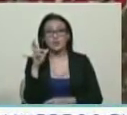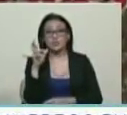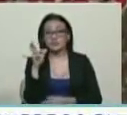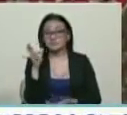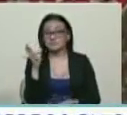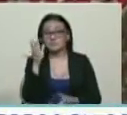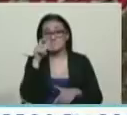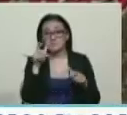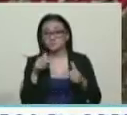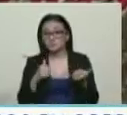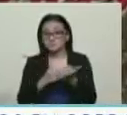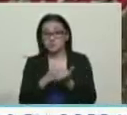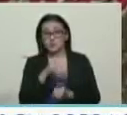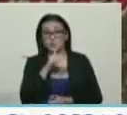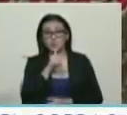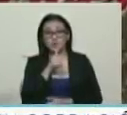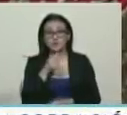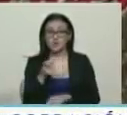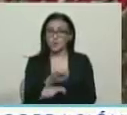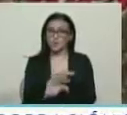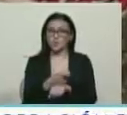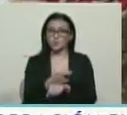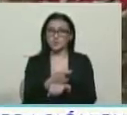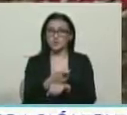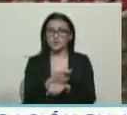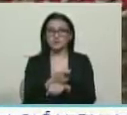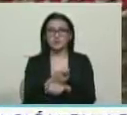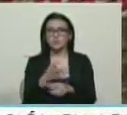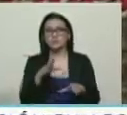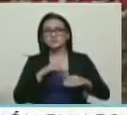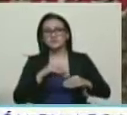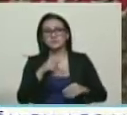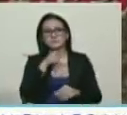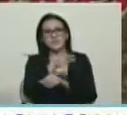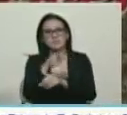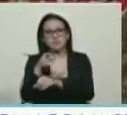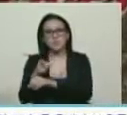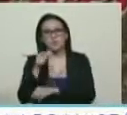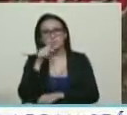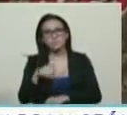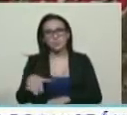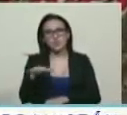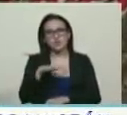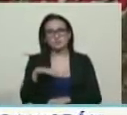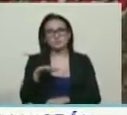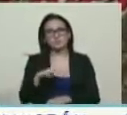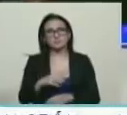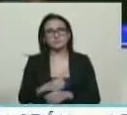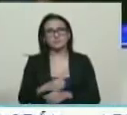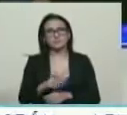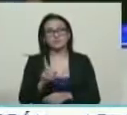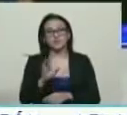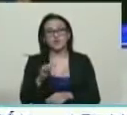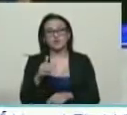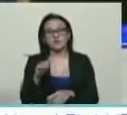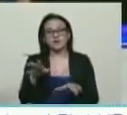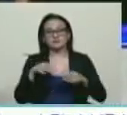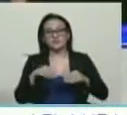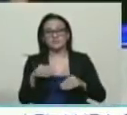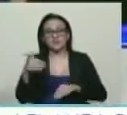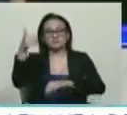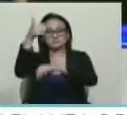impopularidad, porque son gobiernos que no obedecen el mandato del pueblo, sino el mandato de élite, de grupos de